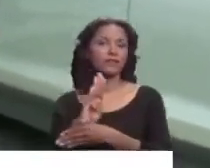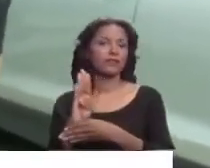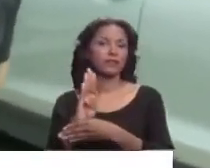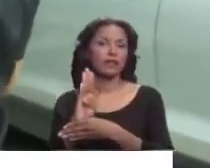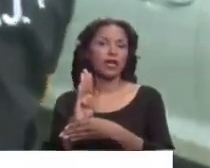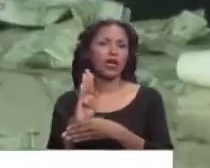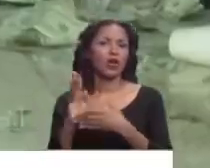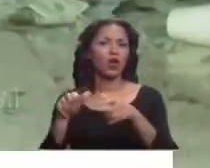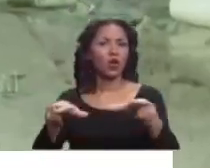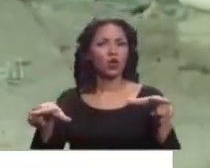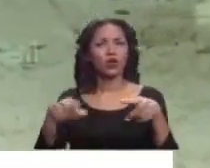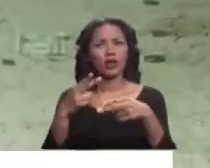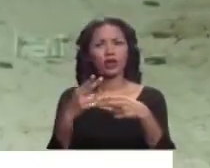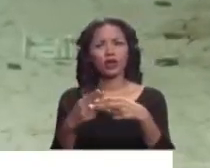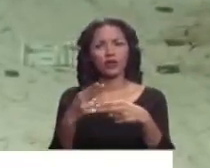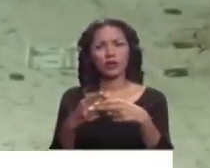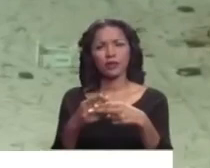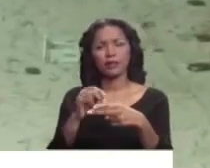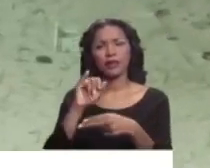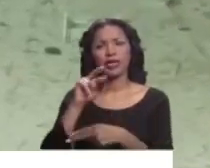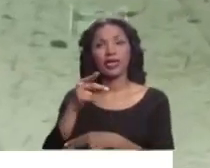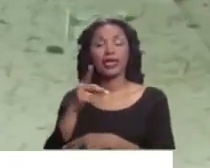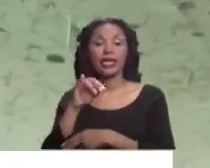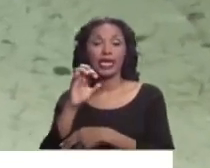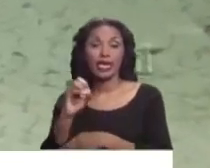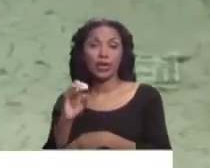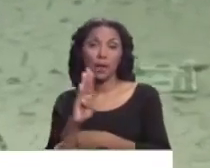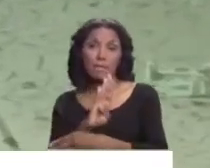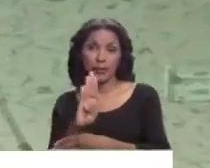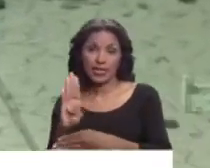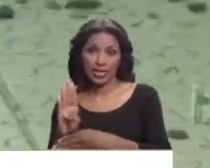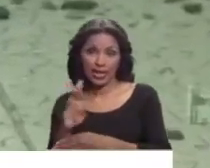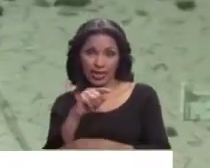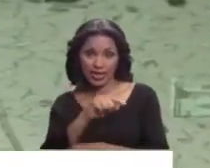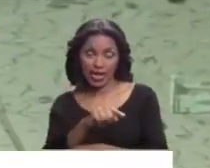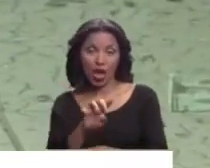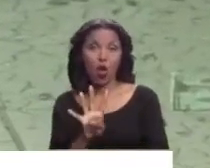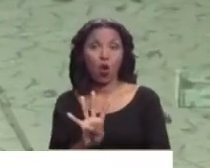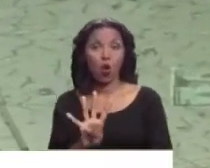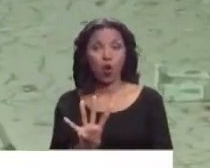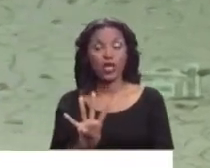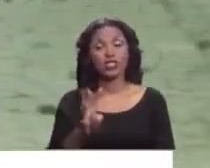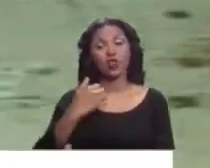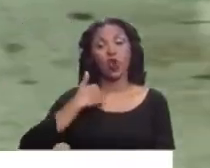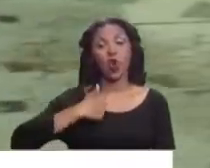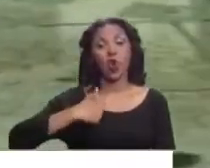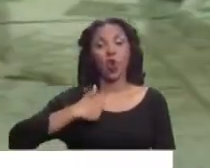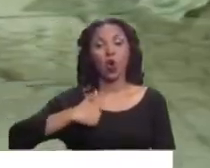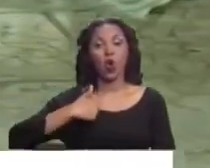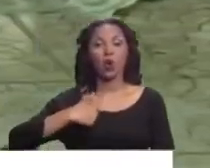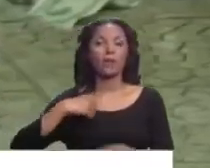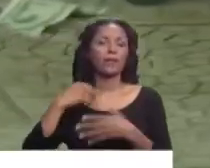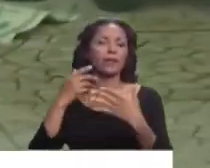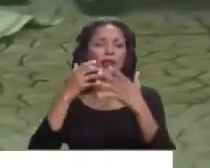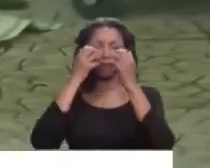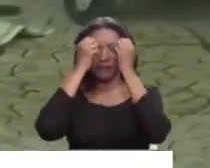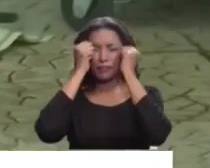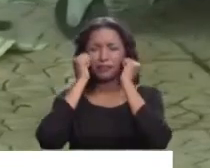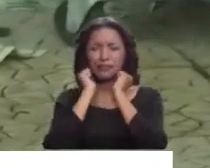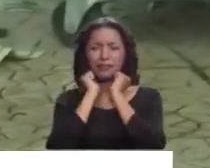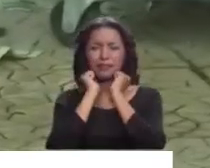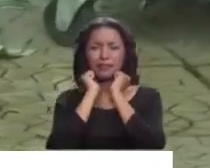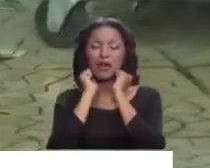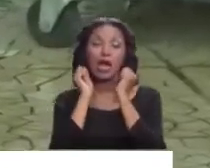ubicada en El Ingenio, en Betania. Las primeras informaciones indican que 4 hombres utilizando mascarilla llegaron al